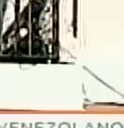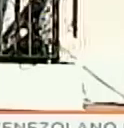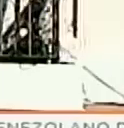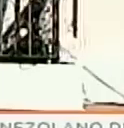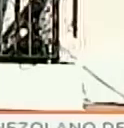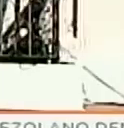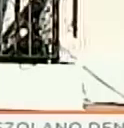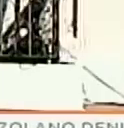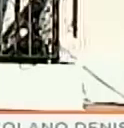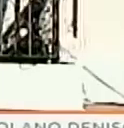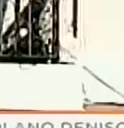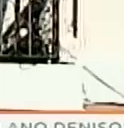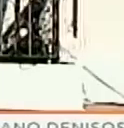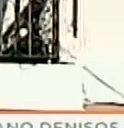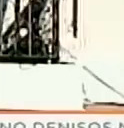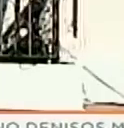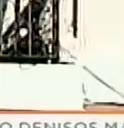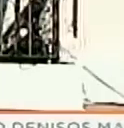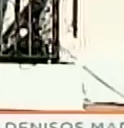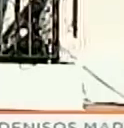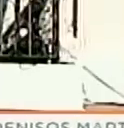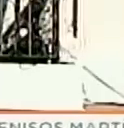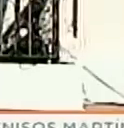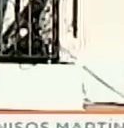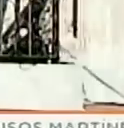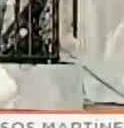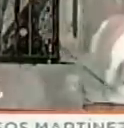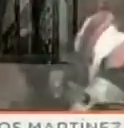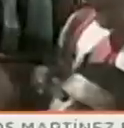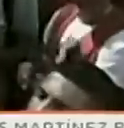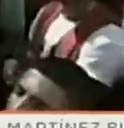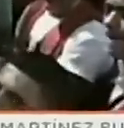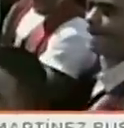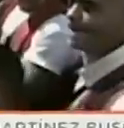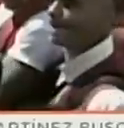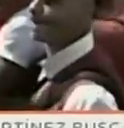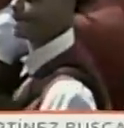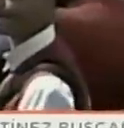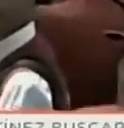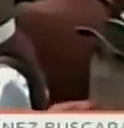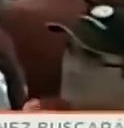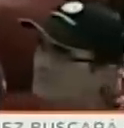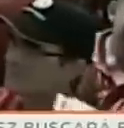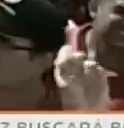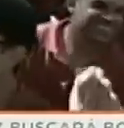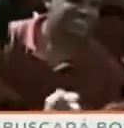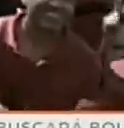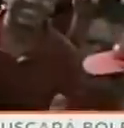¡Las calles!